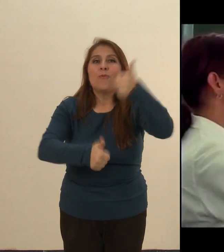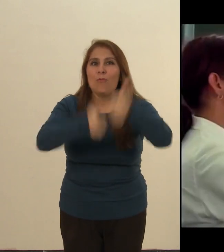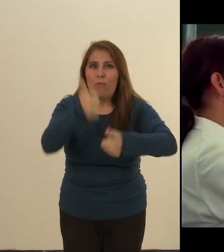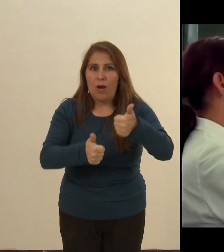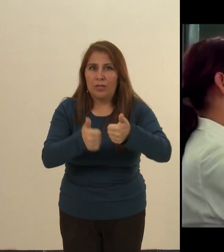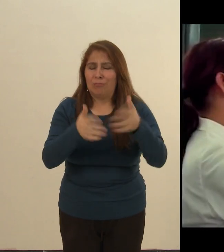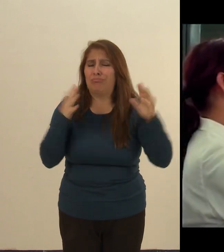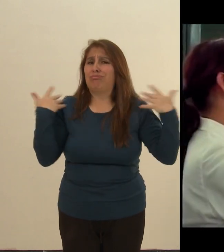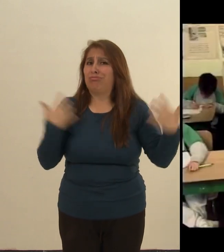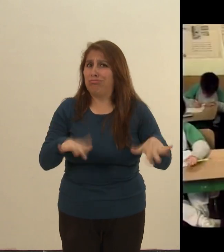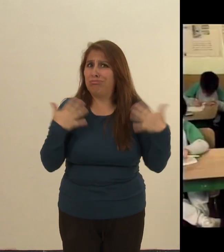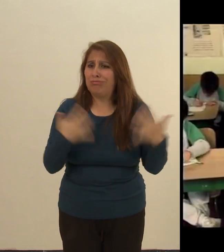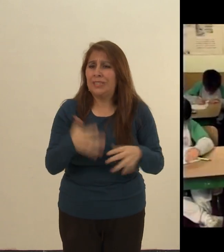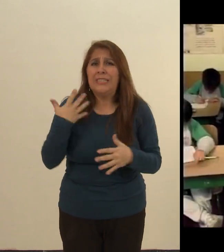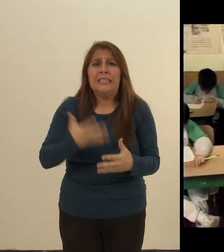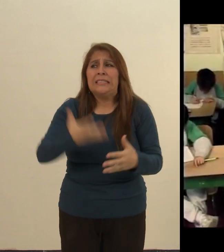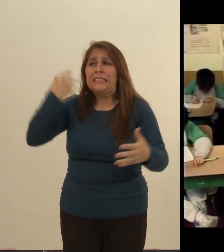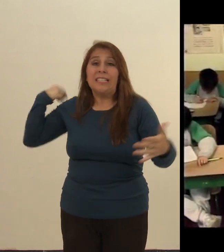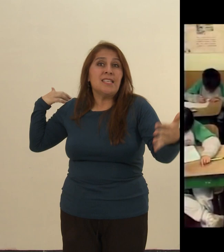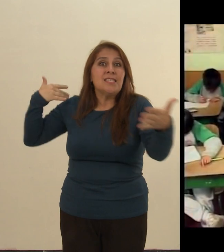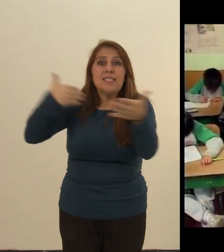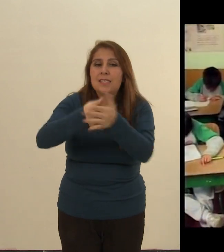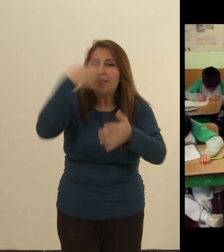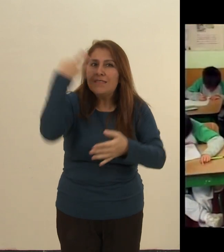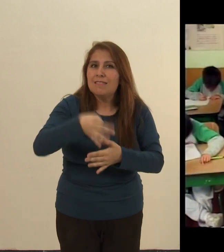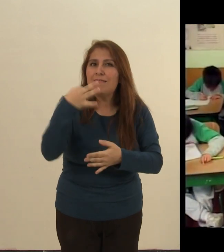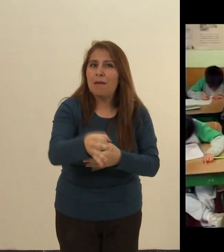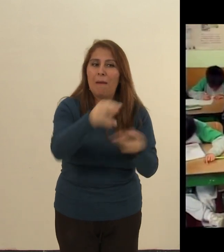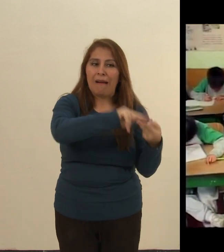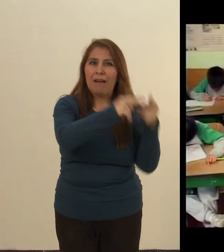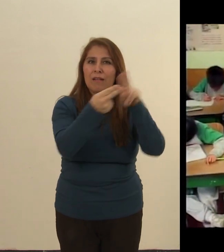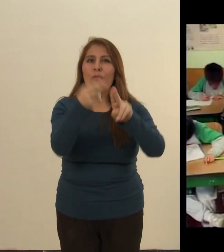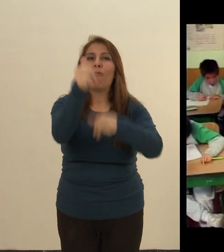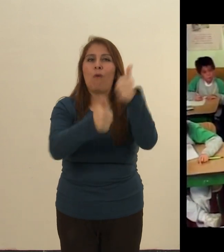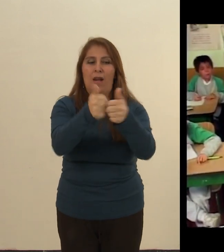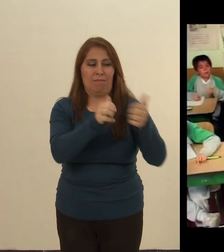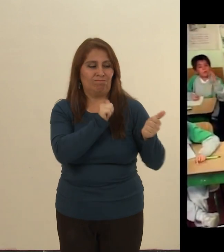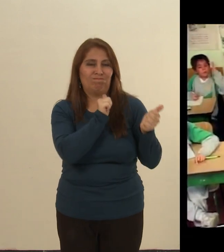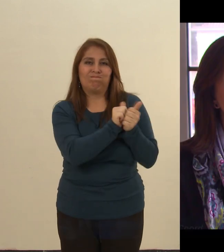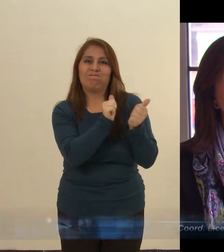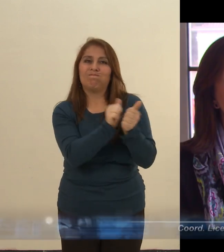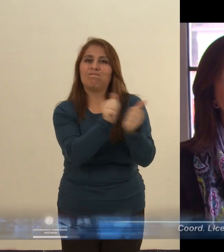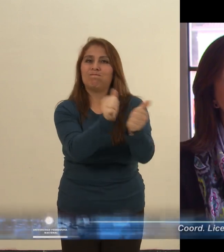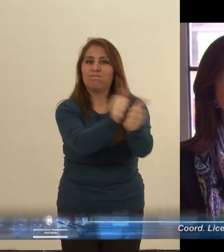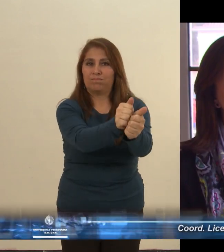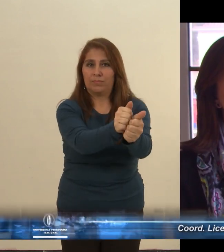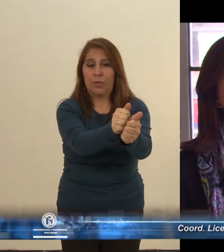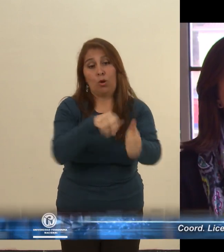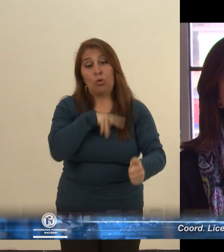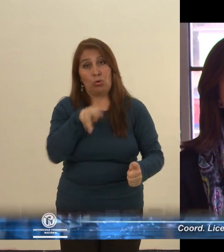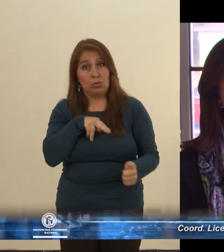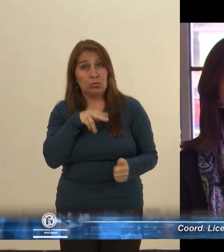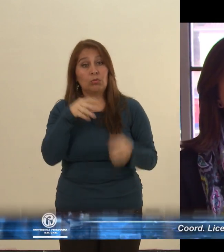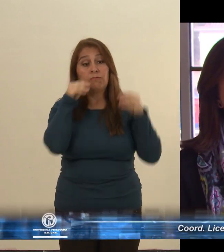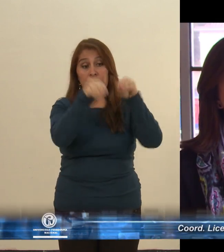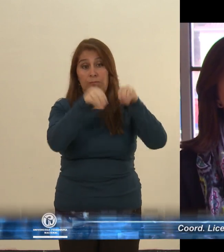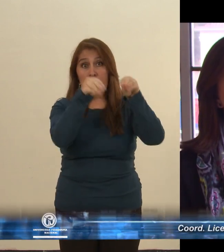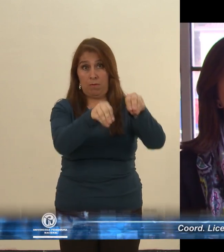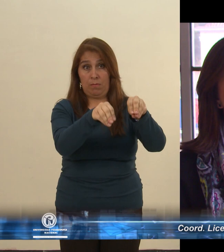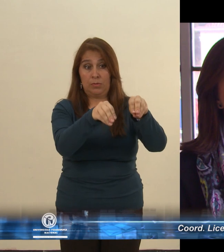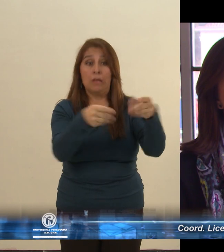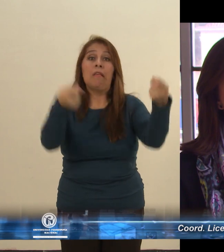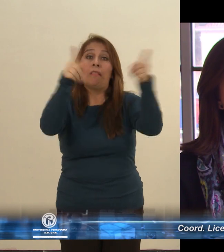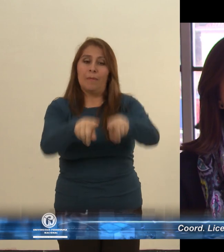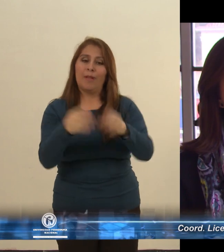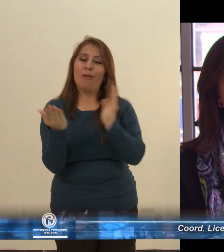Universidad Pedagógica Nacional tienen históricamente relación con el acompañamiento que como formadores